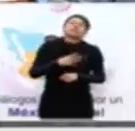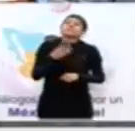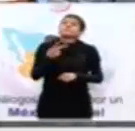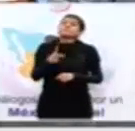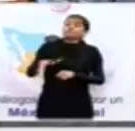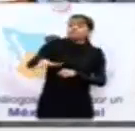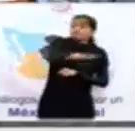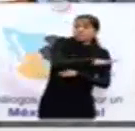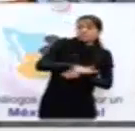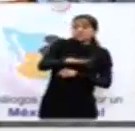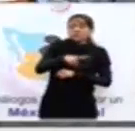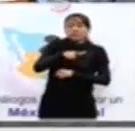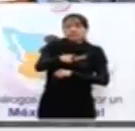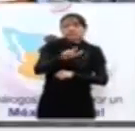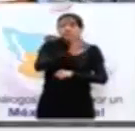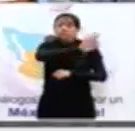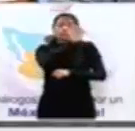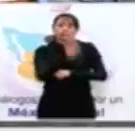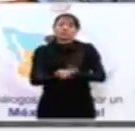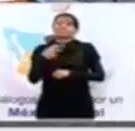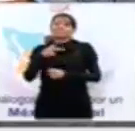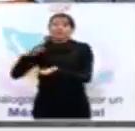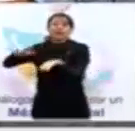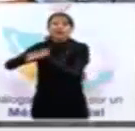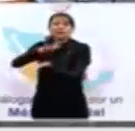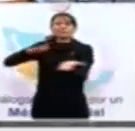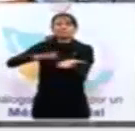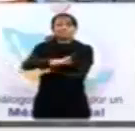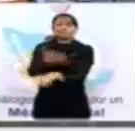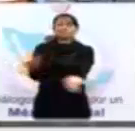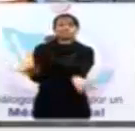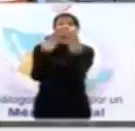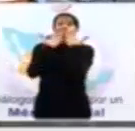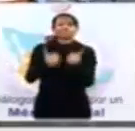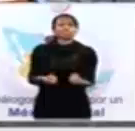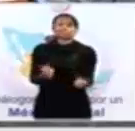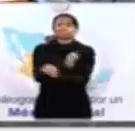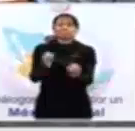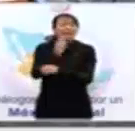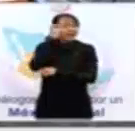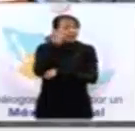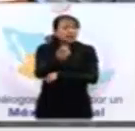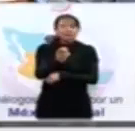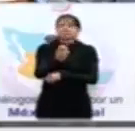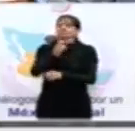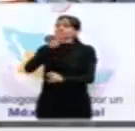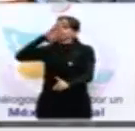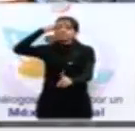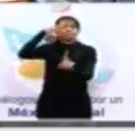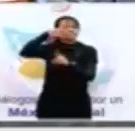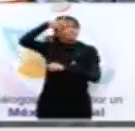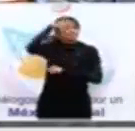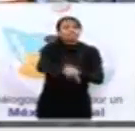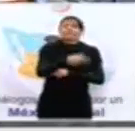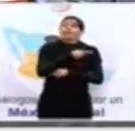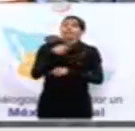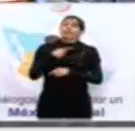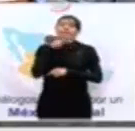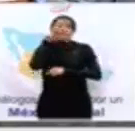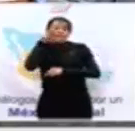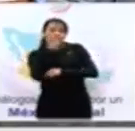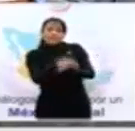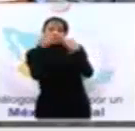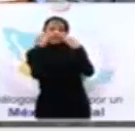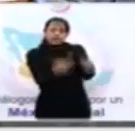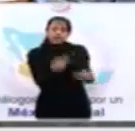y fundamentalmente sin apoyos productivos. Ese es el segundo elemento que habría que reconocer. Y el tercero, que es